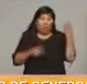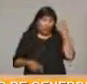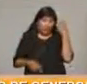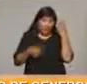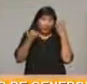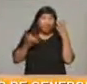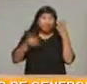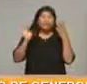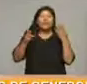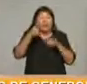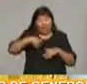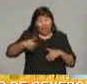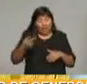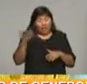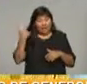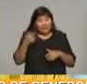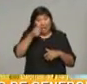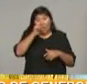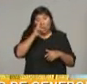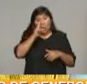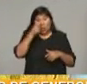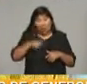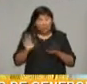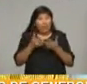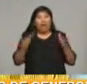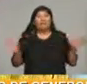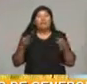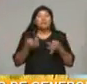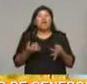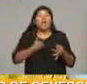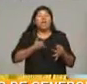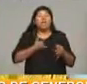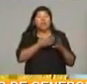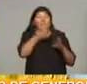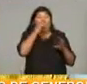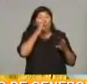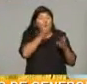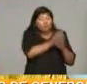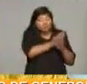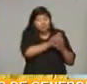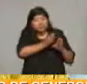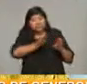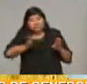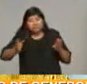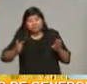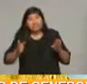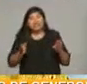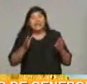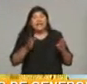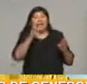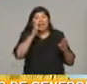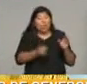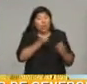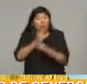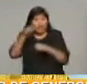el último se abrió en el mes de junio con hasta este mes atendimos 1600 mujeres en